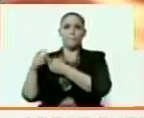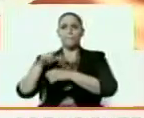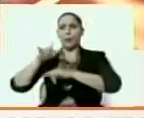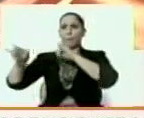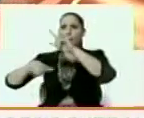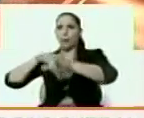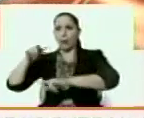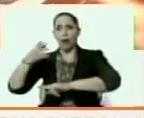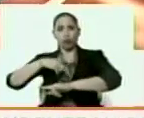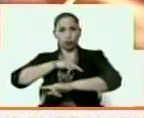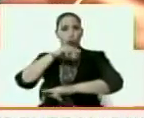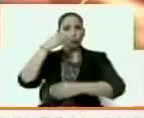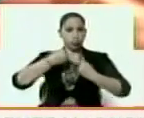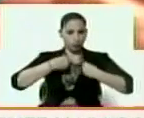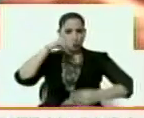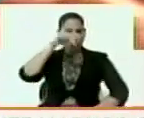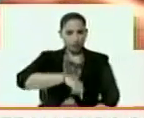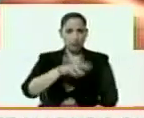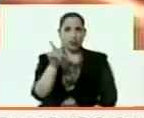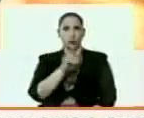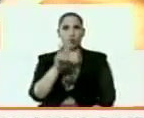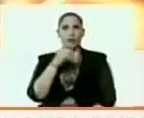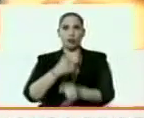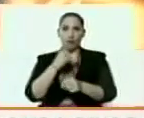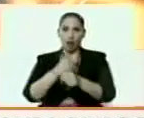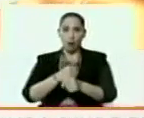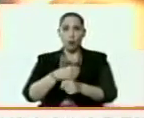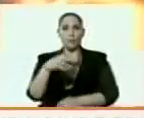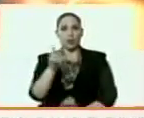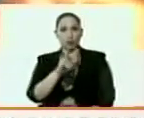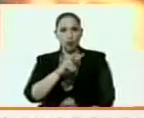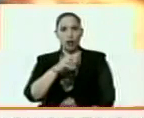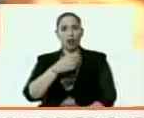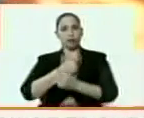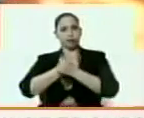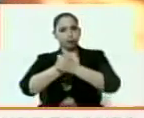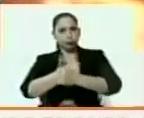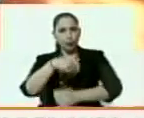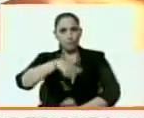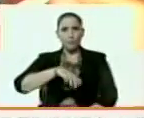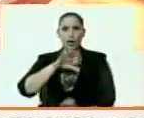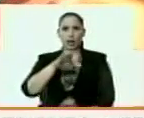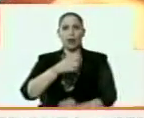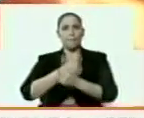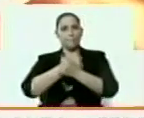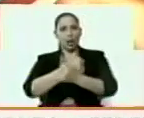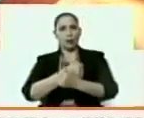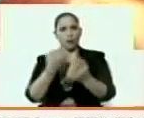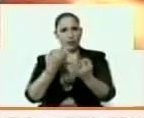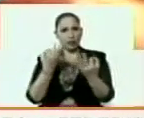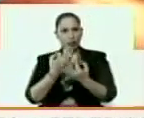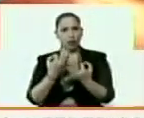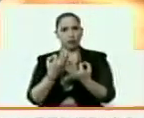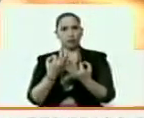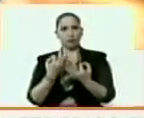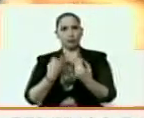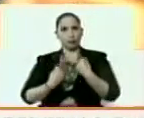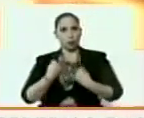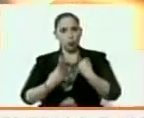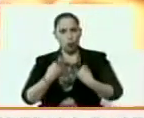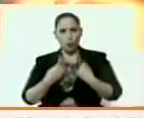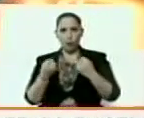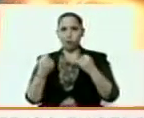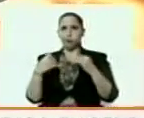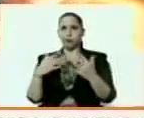sí vivimos en Venezuela, que tenemos nuestra familia en Venezuela y que queremos este país, que lo amamos, de verdad, a mí me preocupa muchísimo